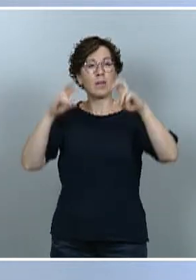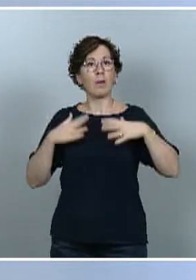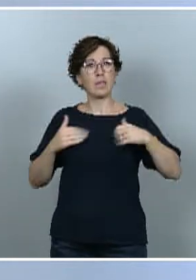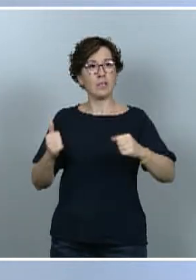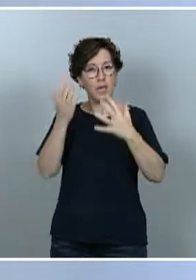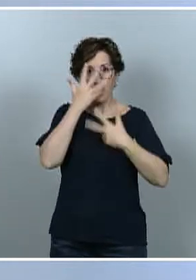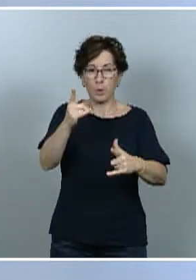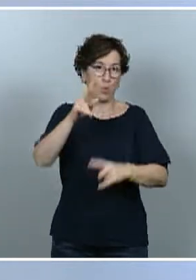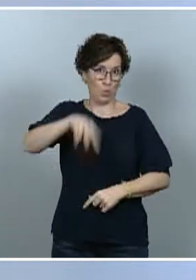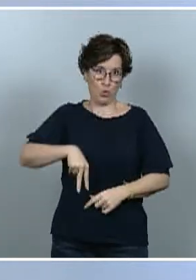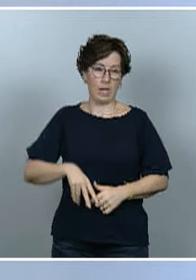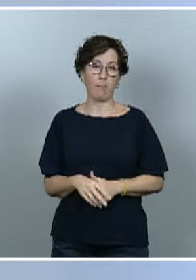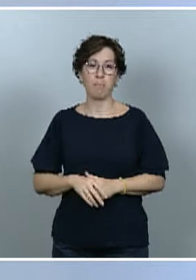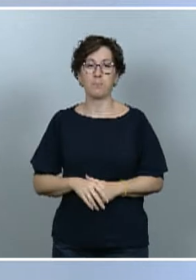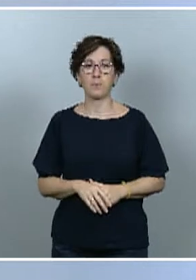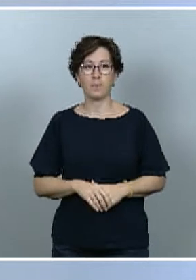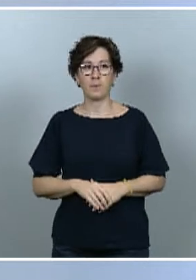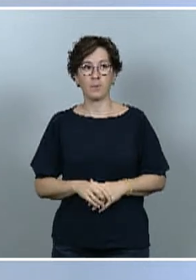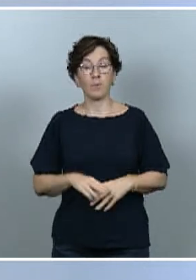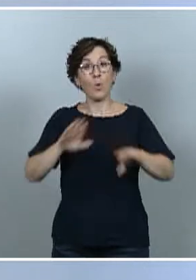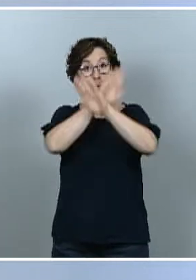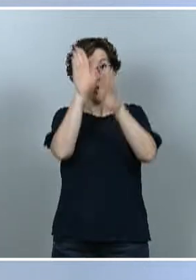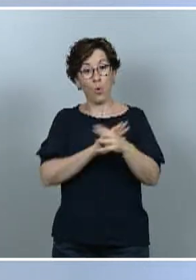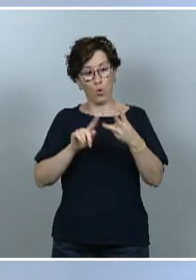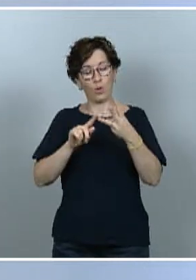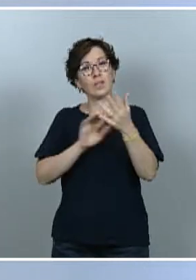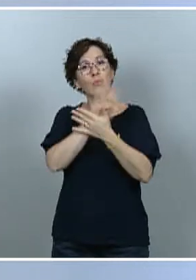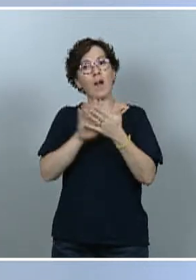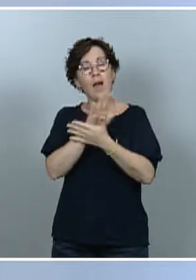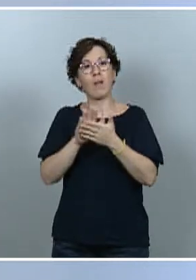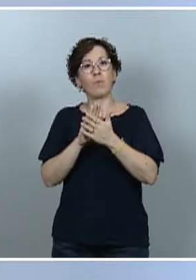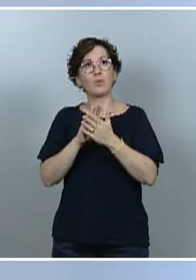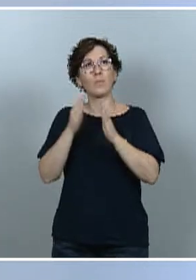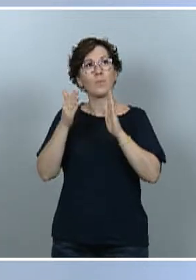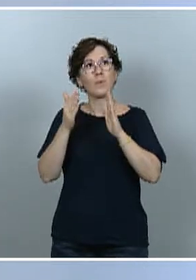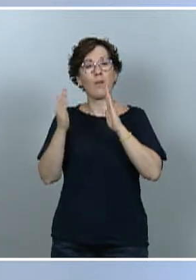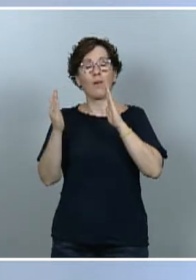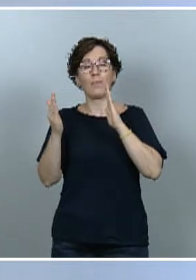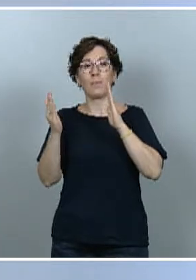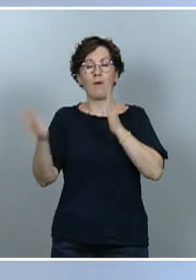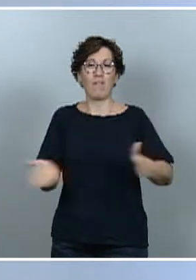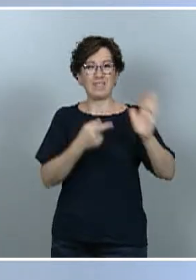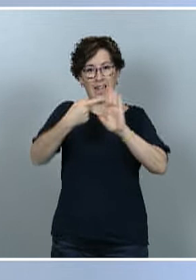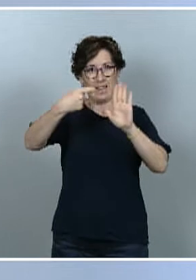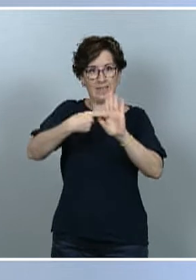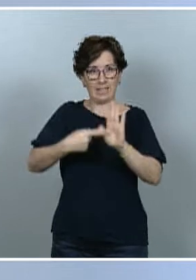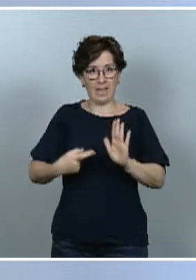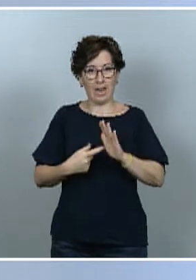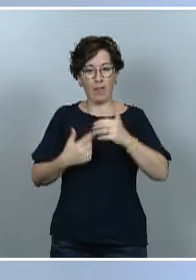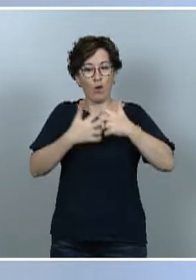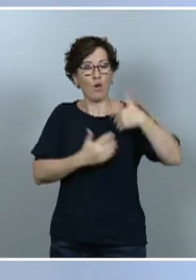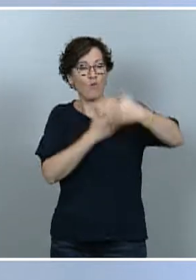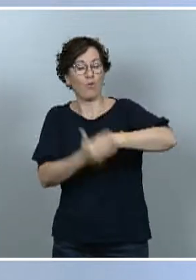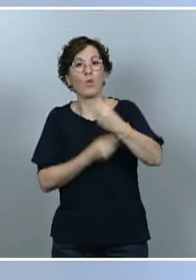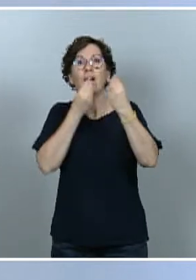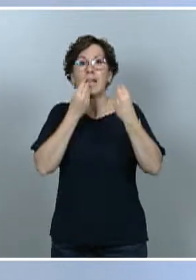me quería referir a la fase de desescalada y hacer una valoración de cómo está funcionando la fase de desescalada,